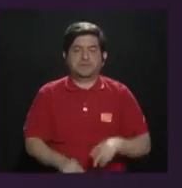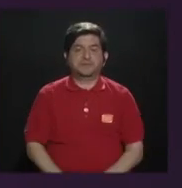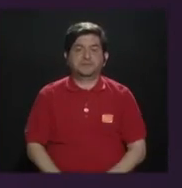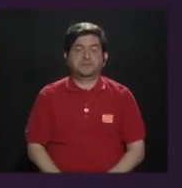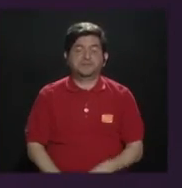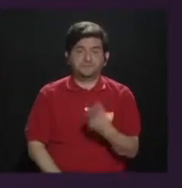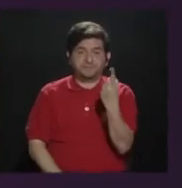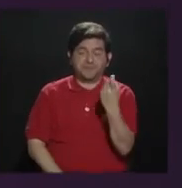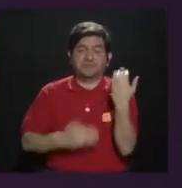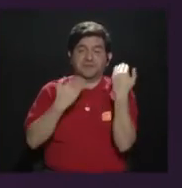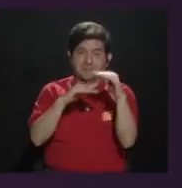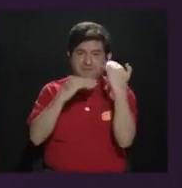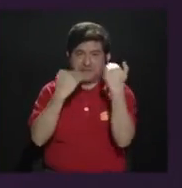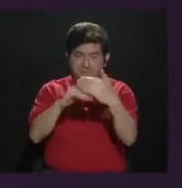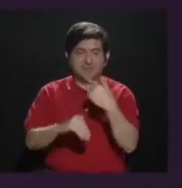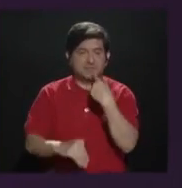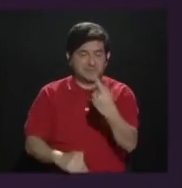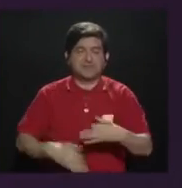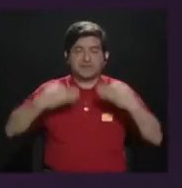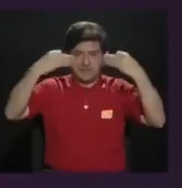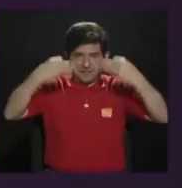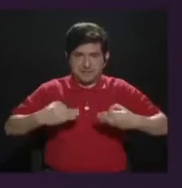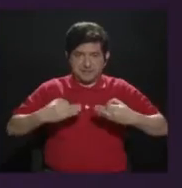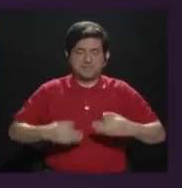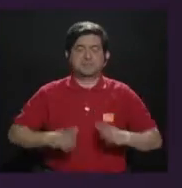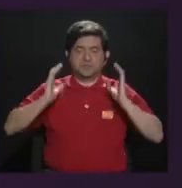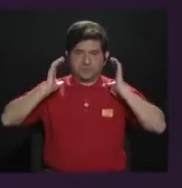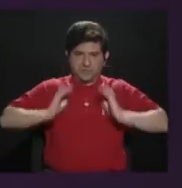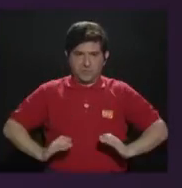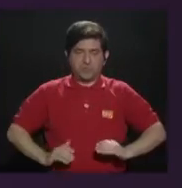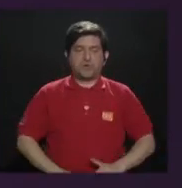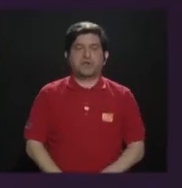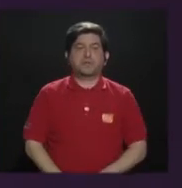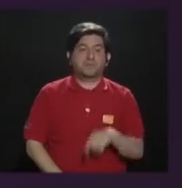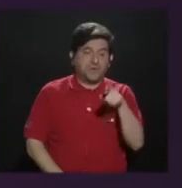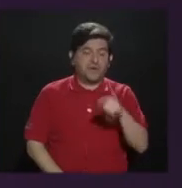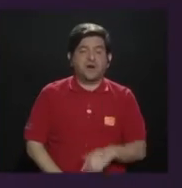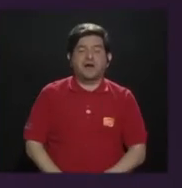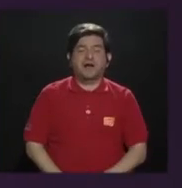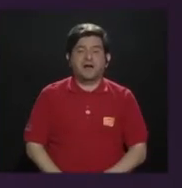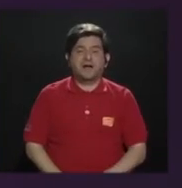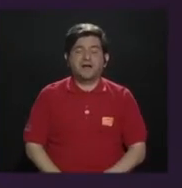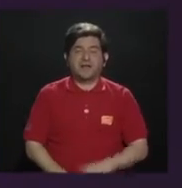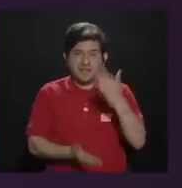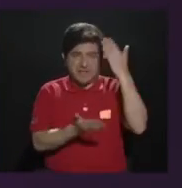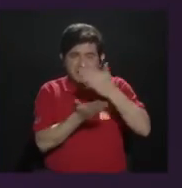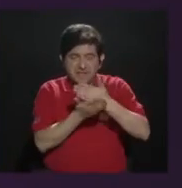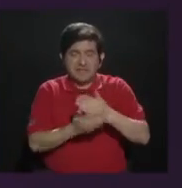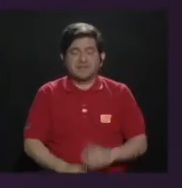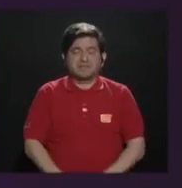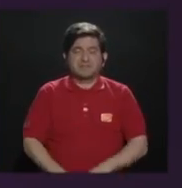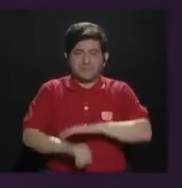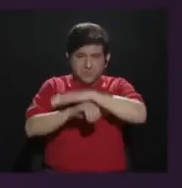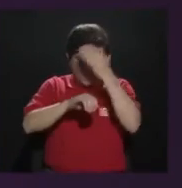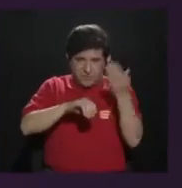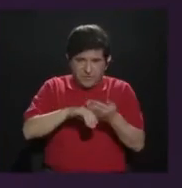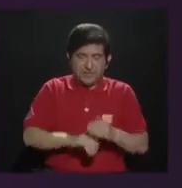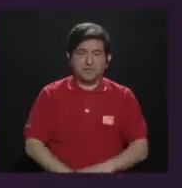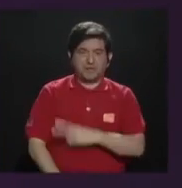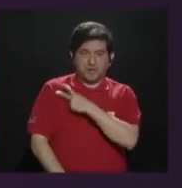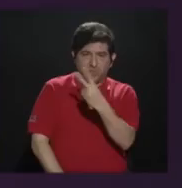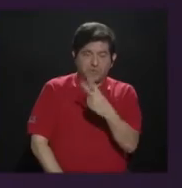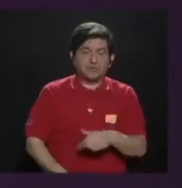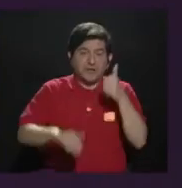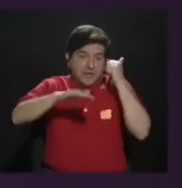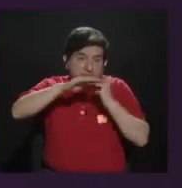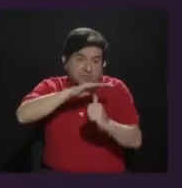todavía tenemos restricciones para decidir sobre nuestro propio cuerpo, y en la Argentina la clandestinidad de la interrupción voluntaria del embarazo es la principal causa de mortalidad de